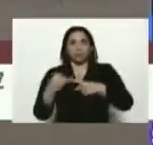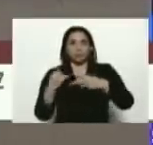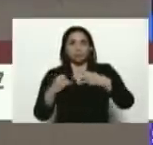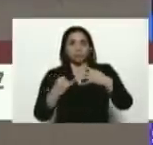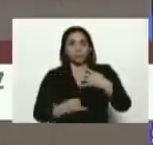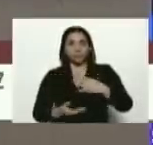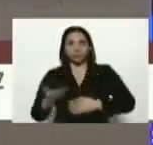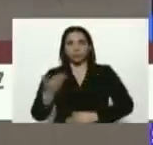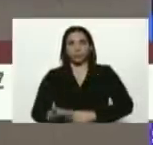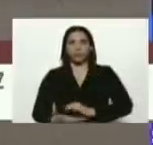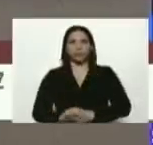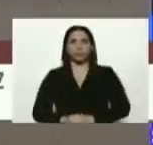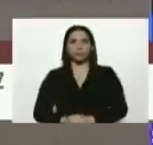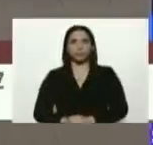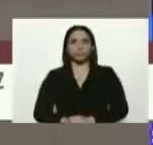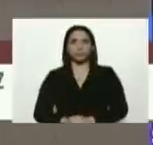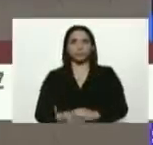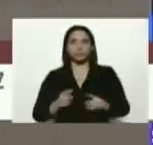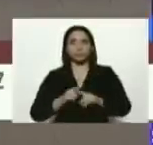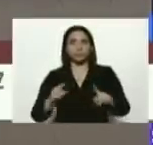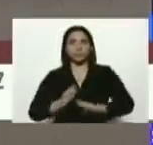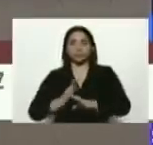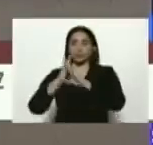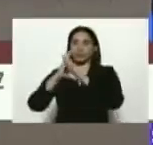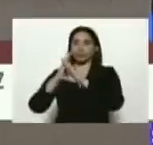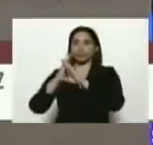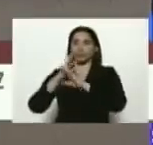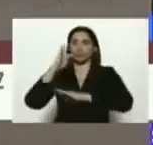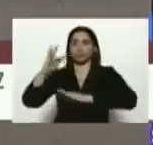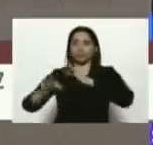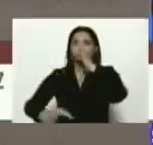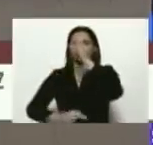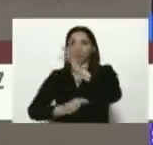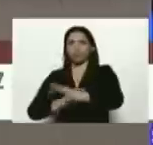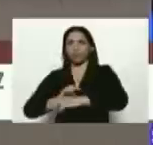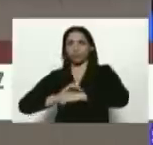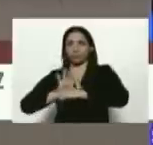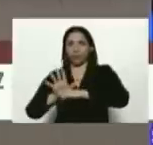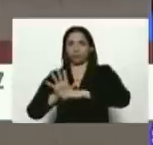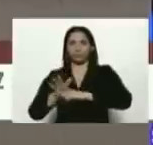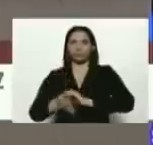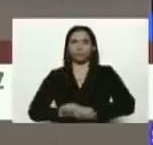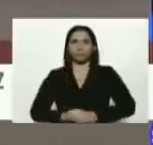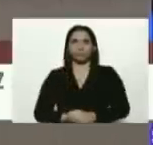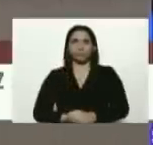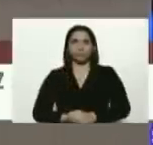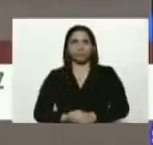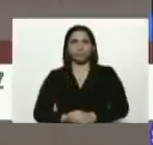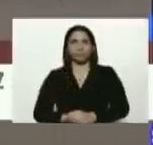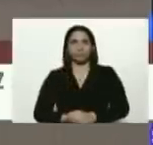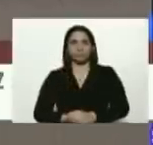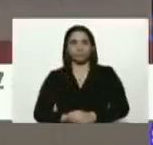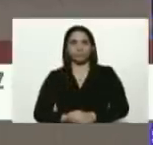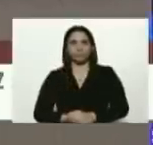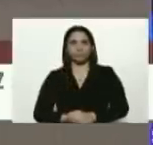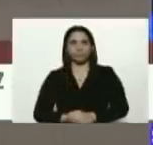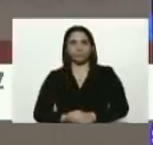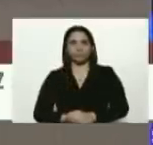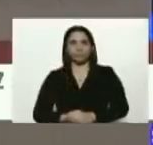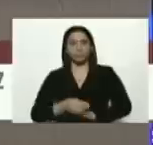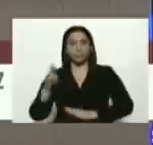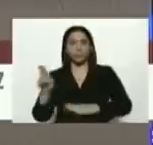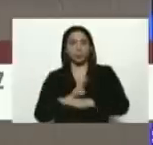instrumento fundamental para detener la cadena de transmisión del virus del COVID-19. El